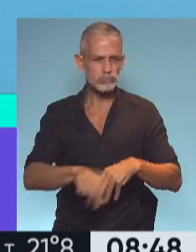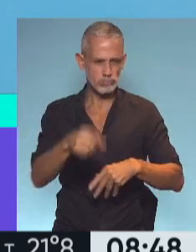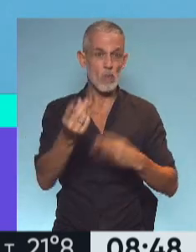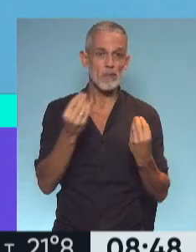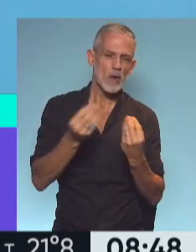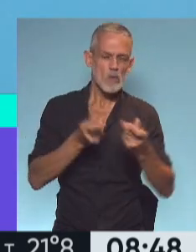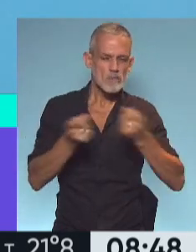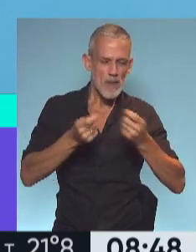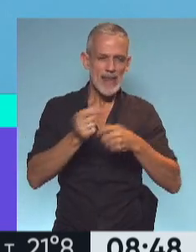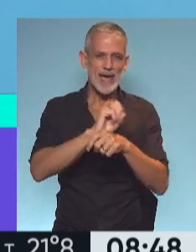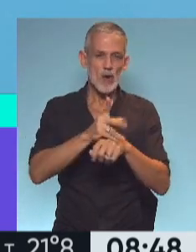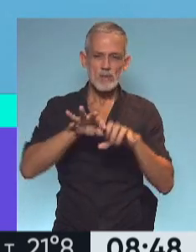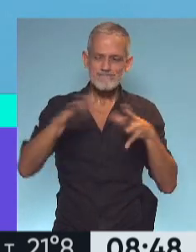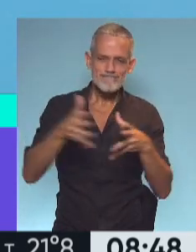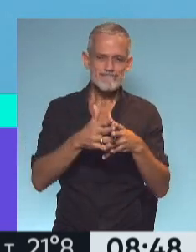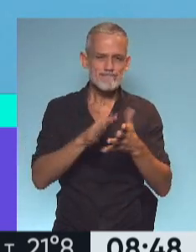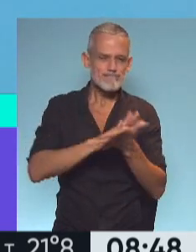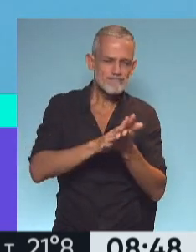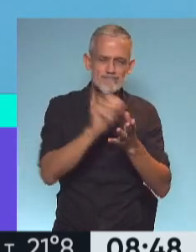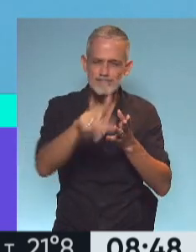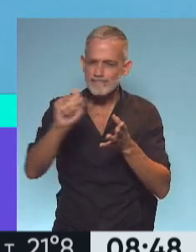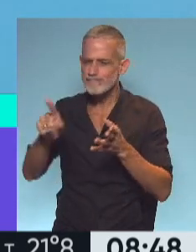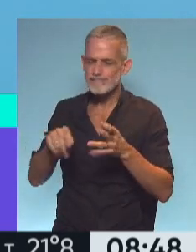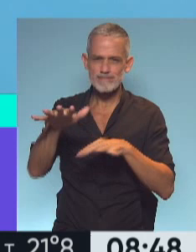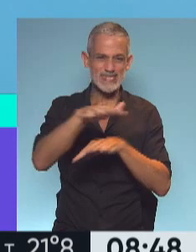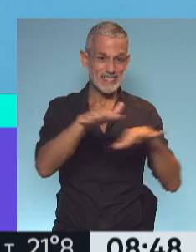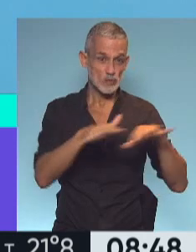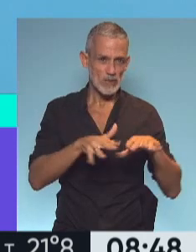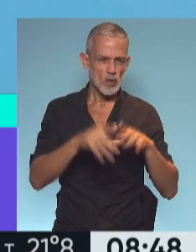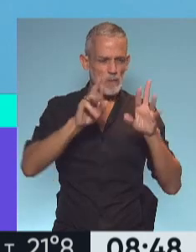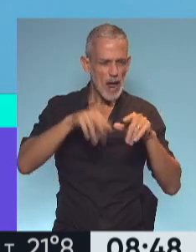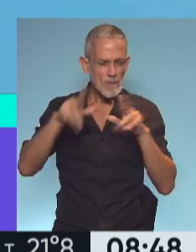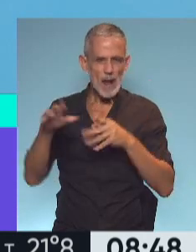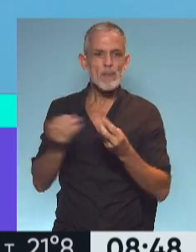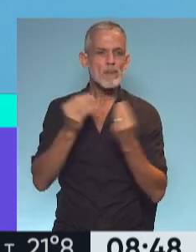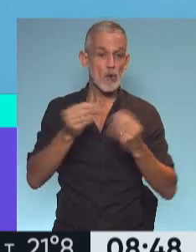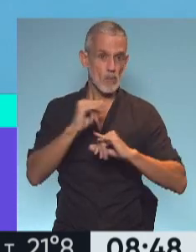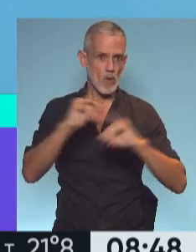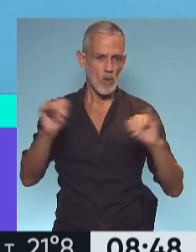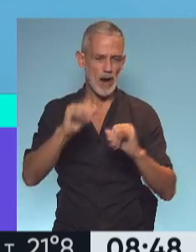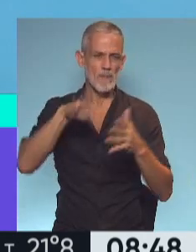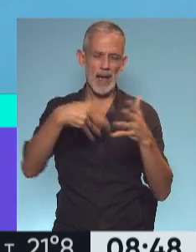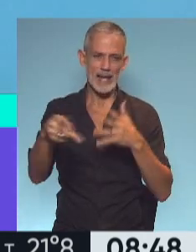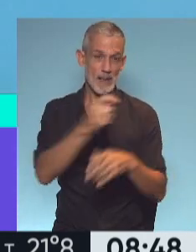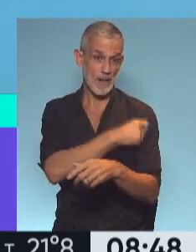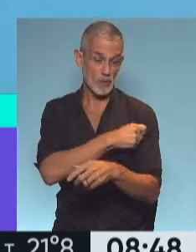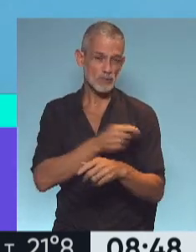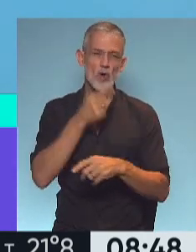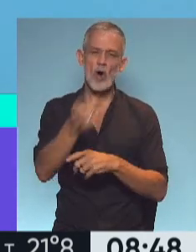la pandemia, para dar respuesta a cada situación y para también planificar e implementar la campaña de vacunación contra